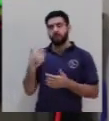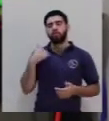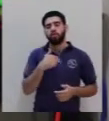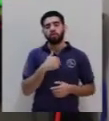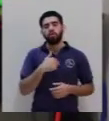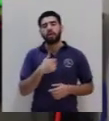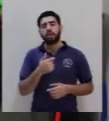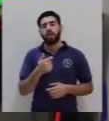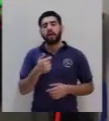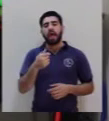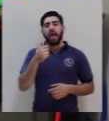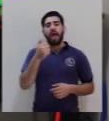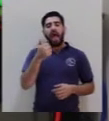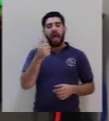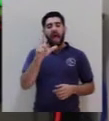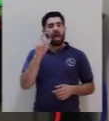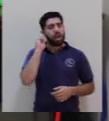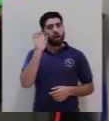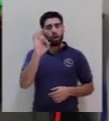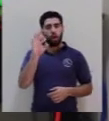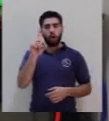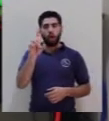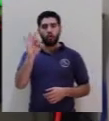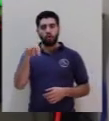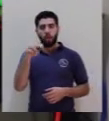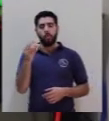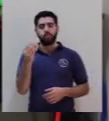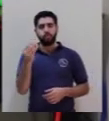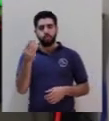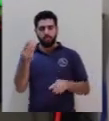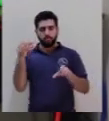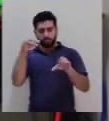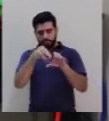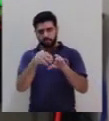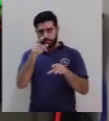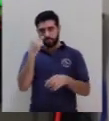vamos a ponerle un algodón a cada buquilla. Ok.